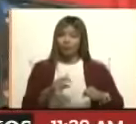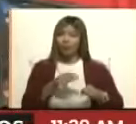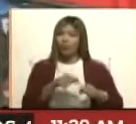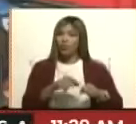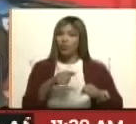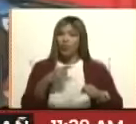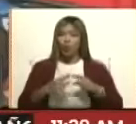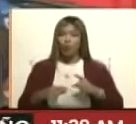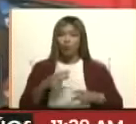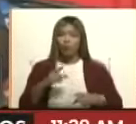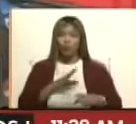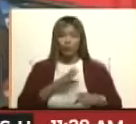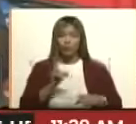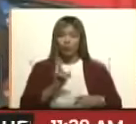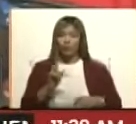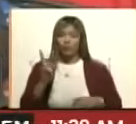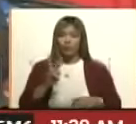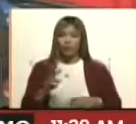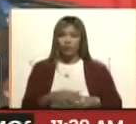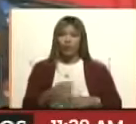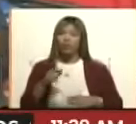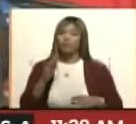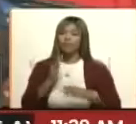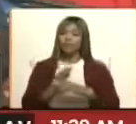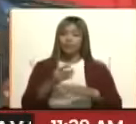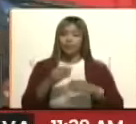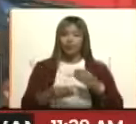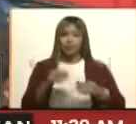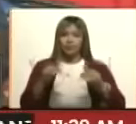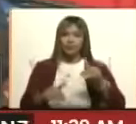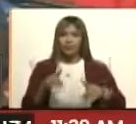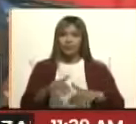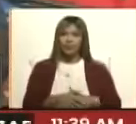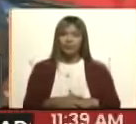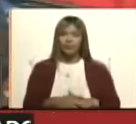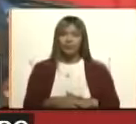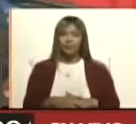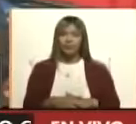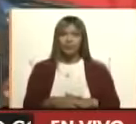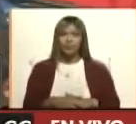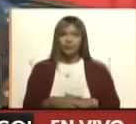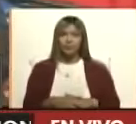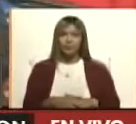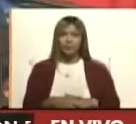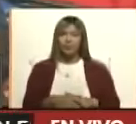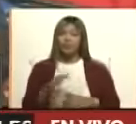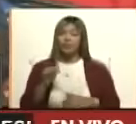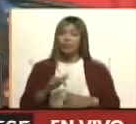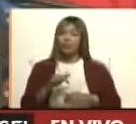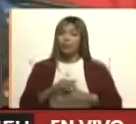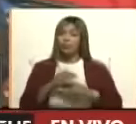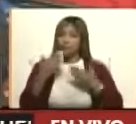sino impedir que se haga el referéndum. Pues Ya hoy